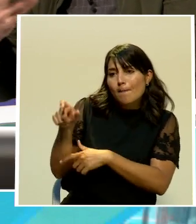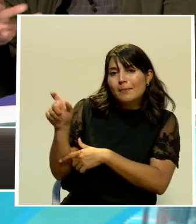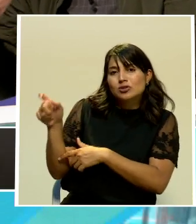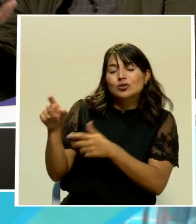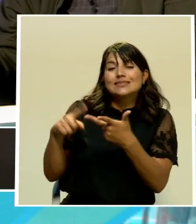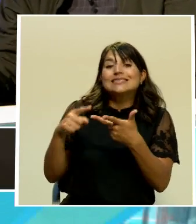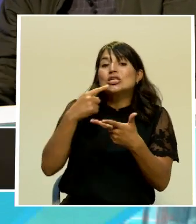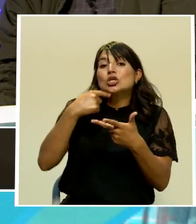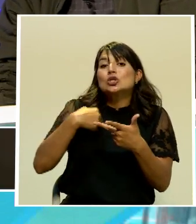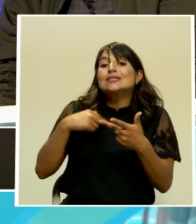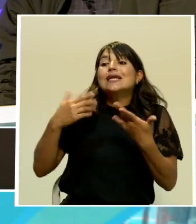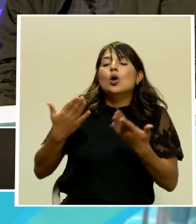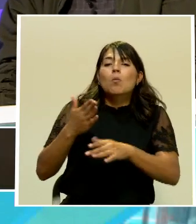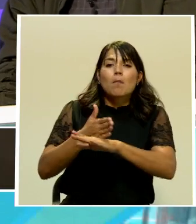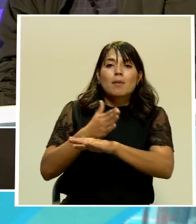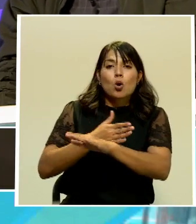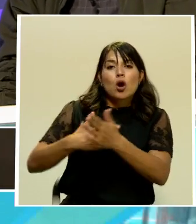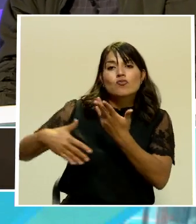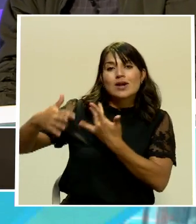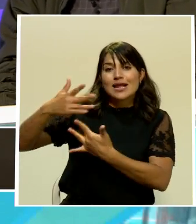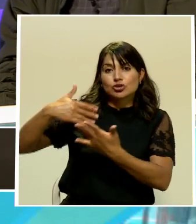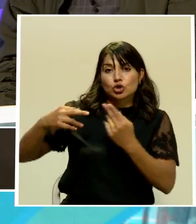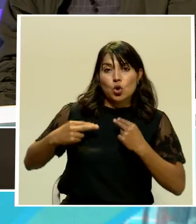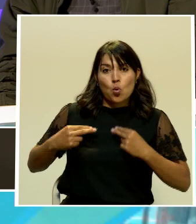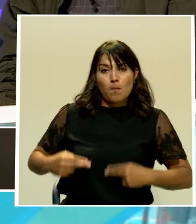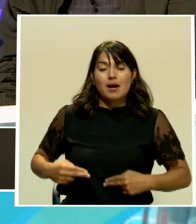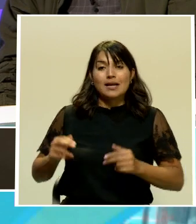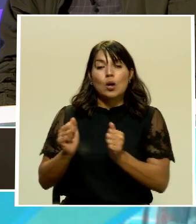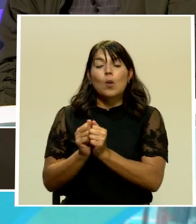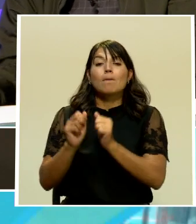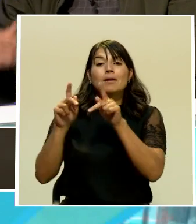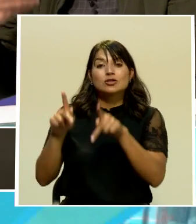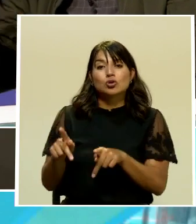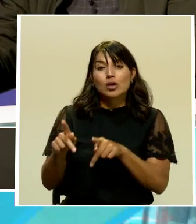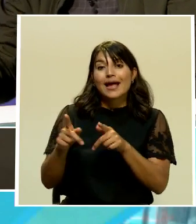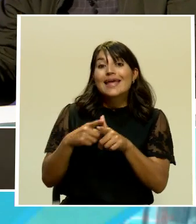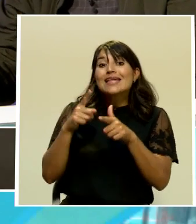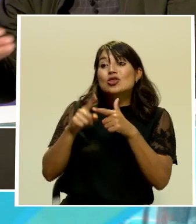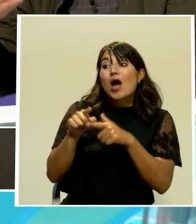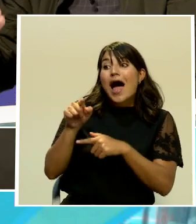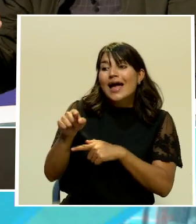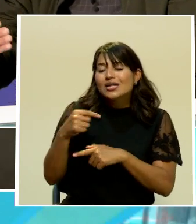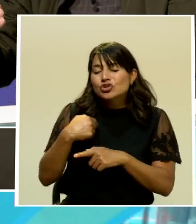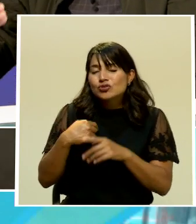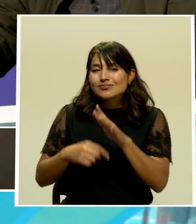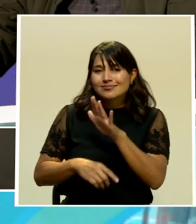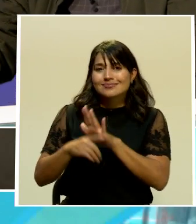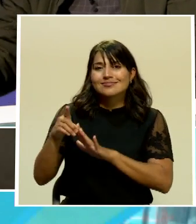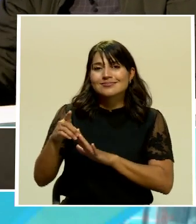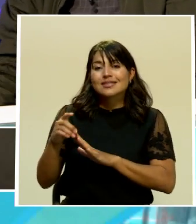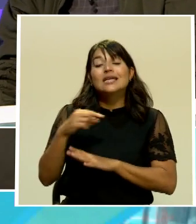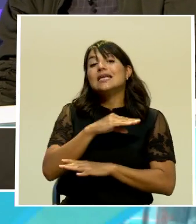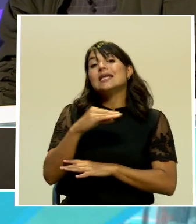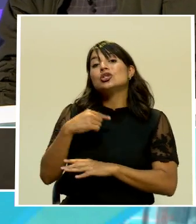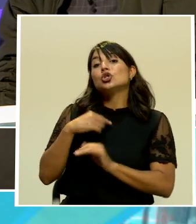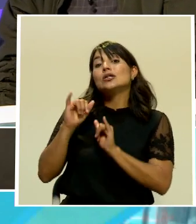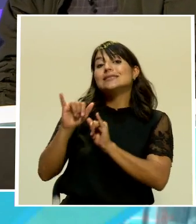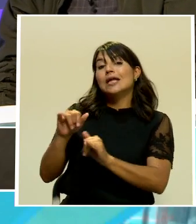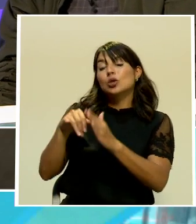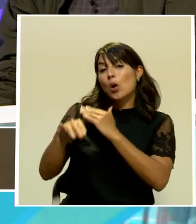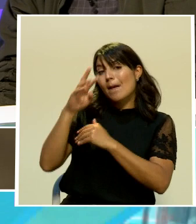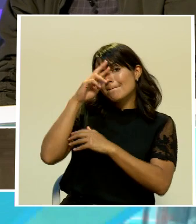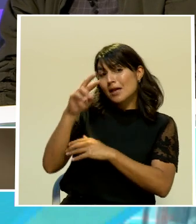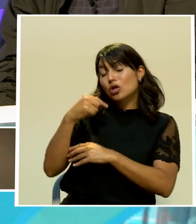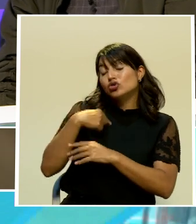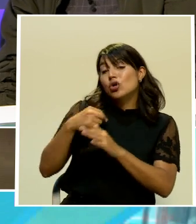negociar esas relaciones humanas que a veces tenemos con las personas. Y ahí fue donde yo me desarrollé y estando ahí desarrollé un